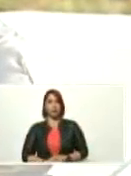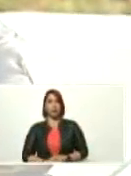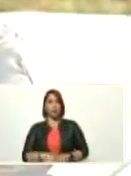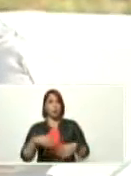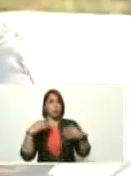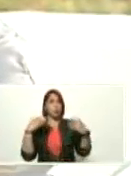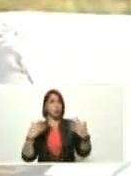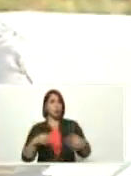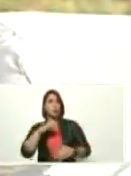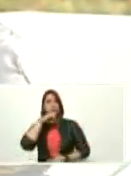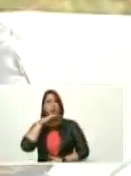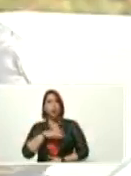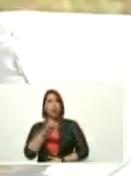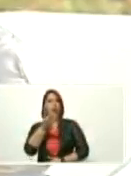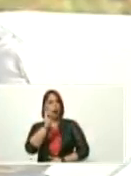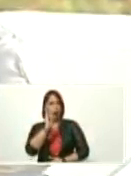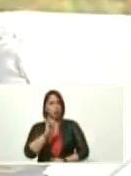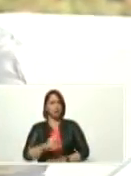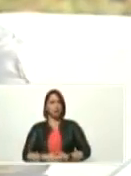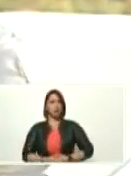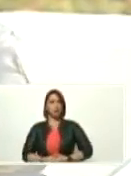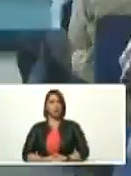Bastante historia hay aquí.